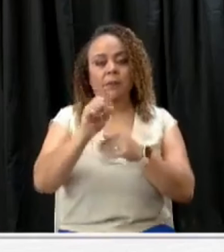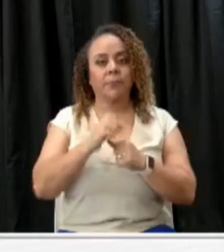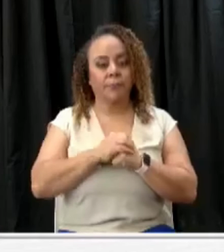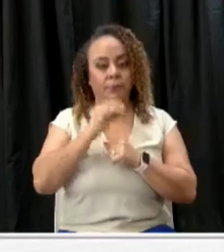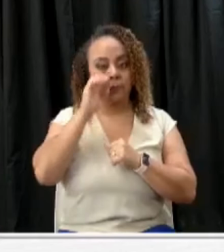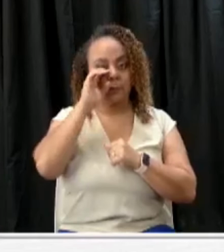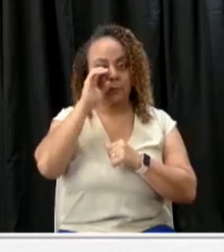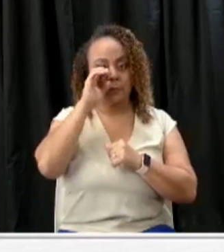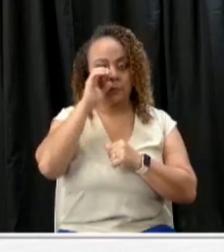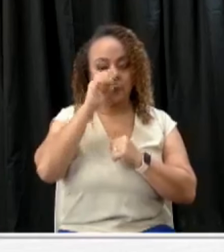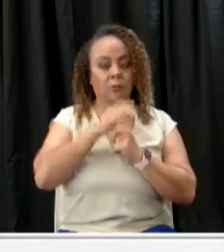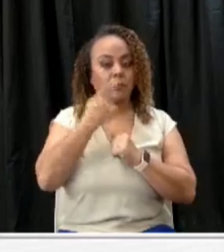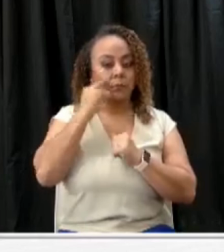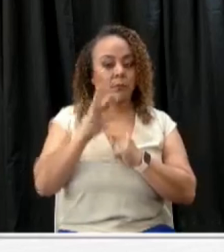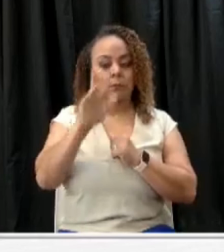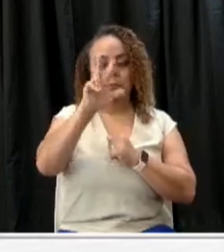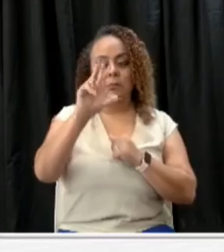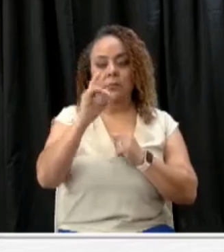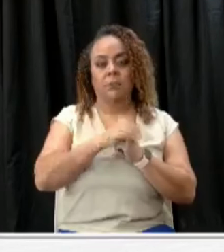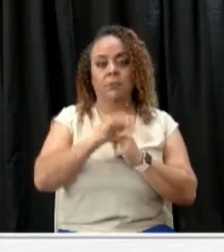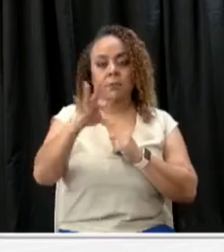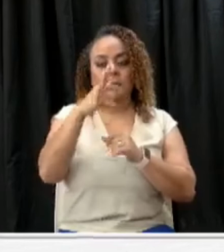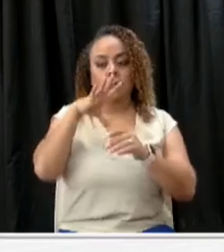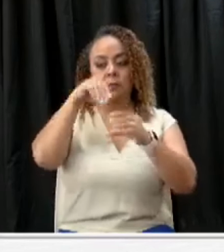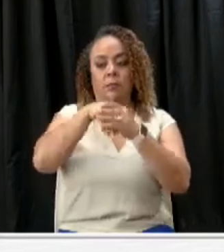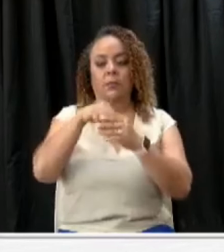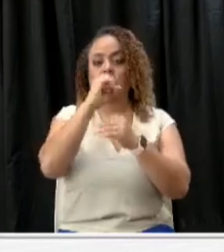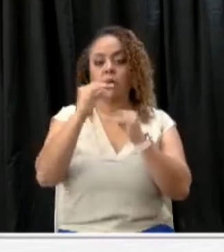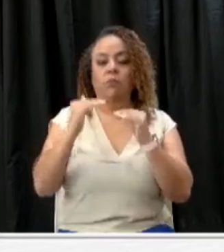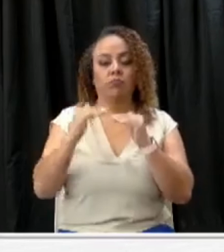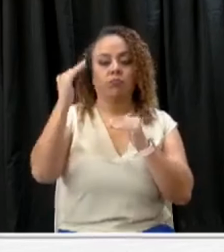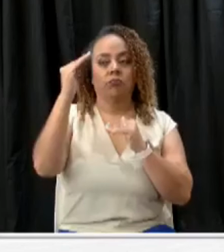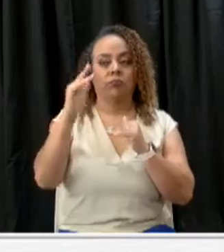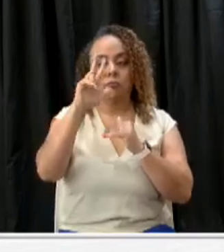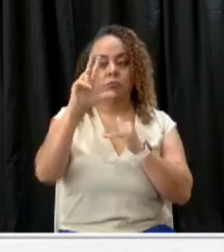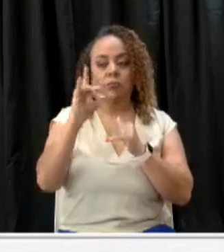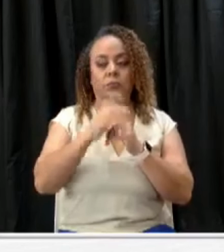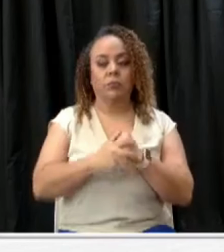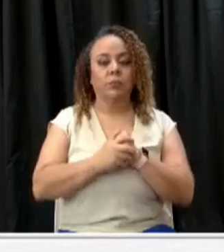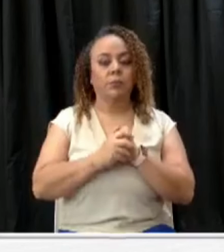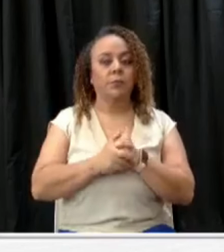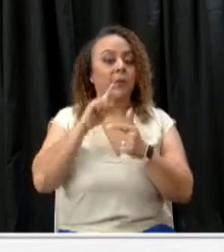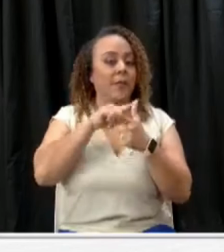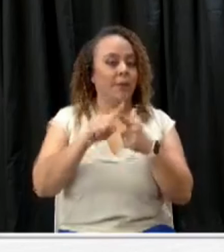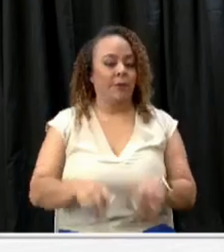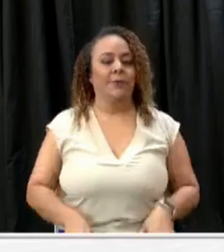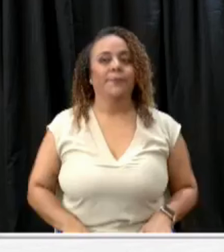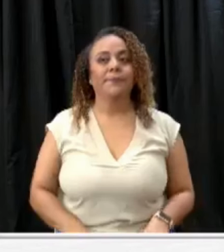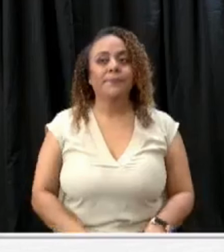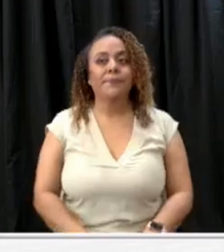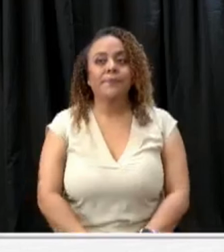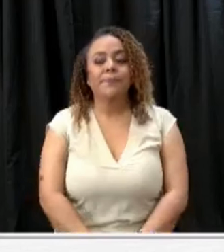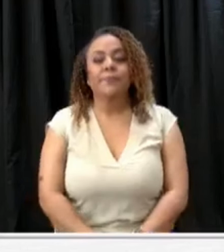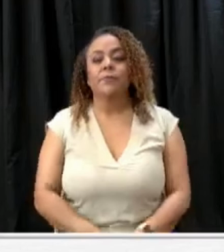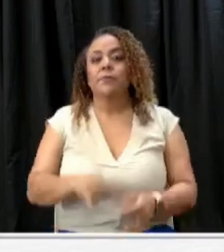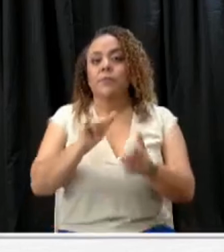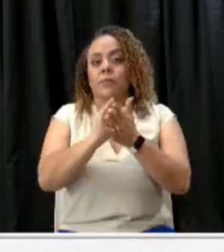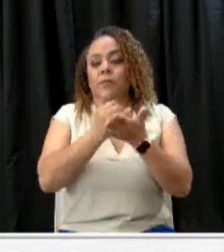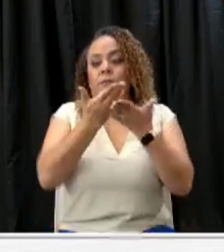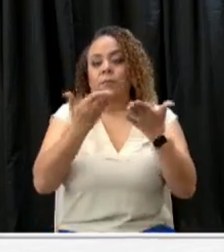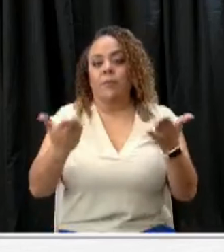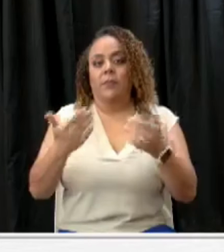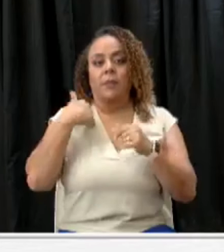llegue a ser similar a 38 de manera interna o superar los 38 grados. Entonces, estos mecanismos que tiene el cuerpo son